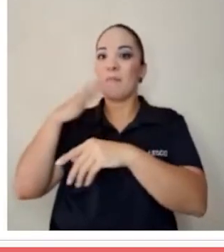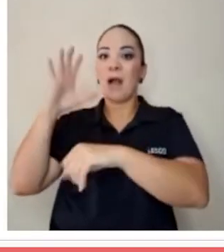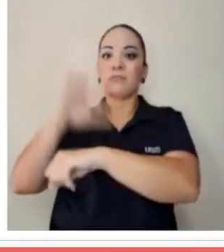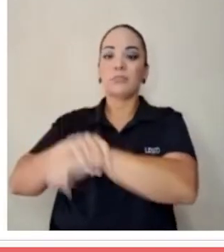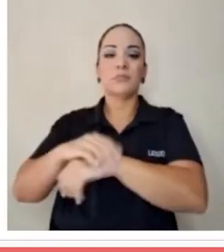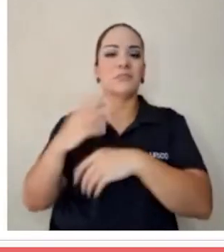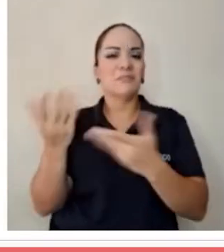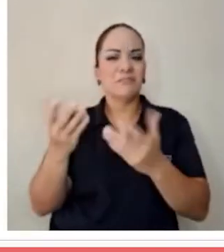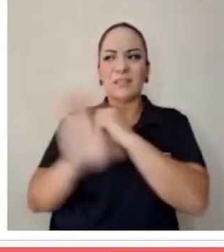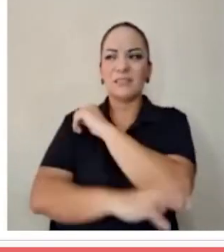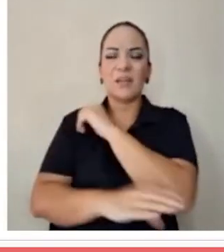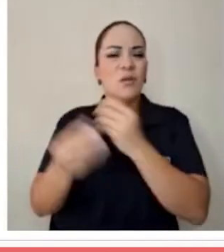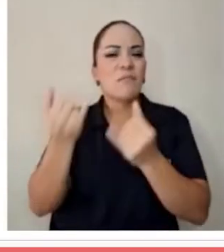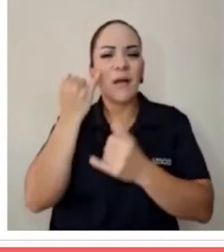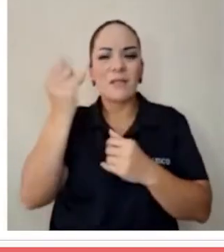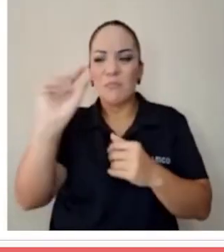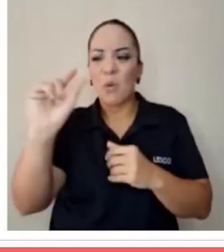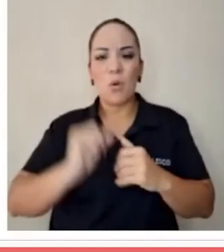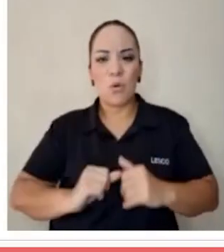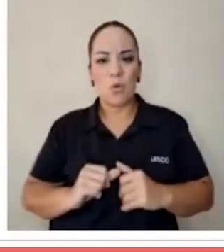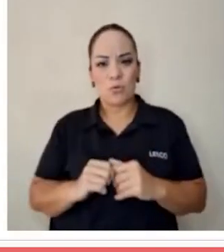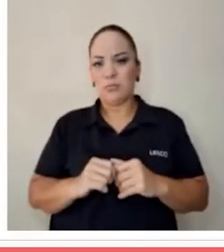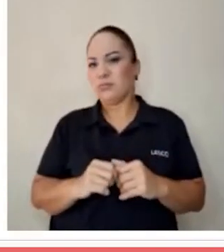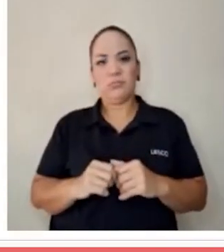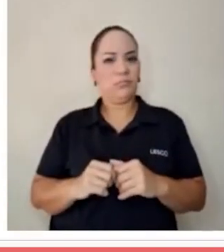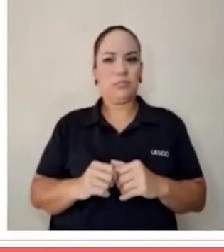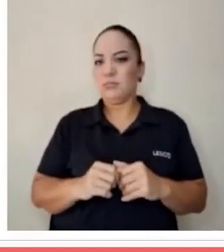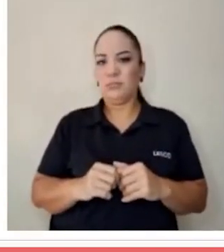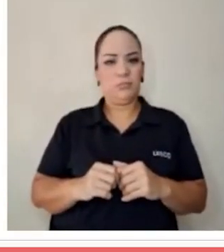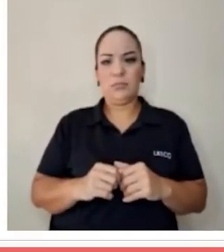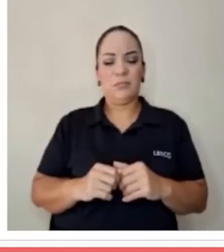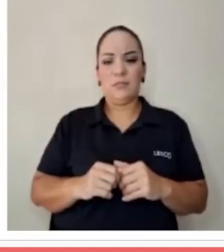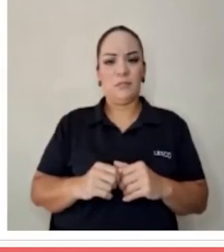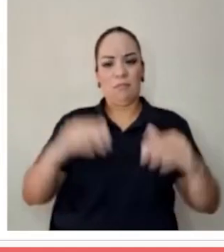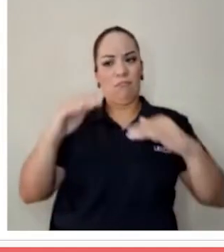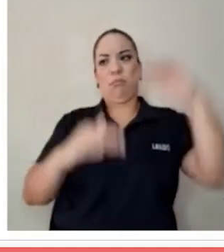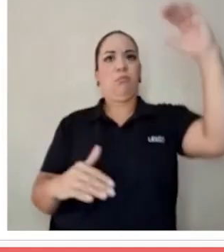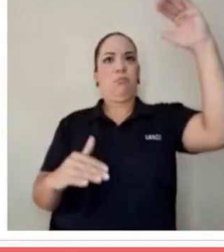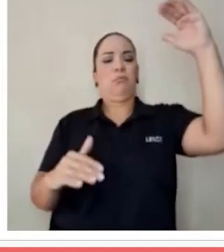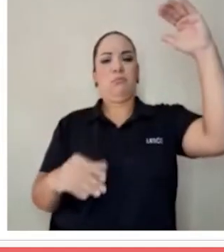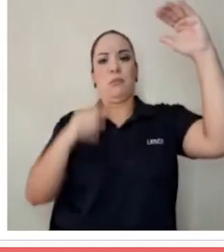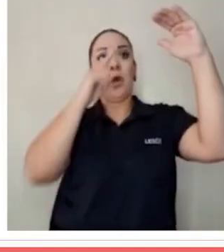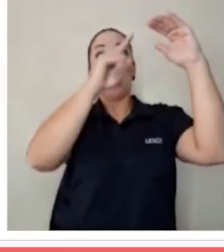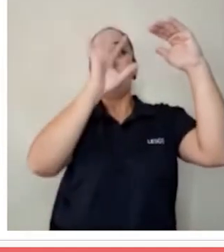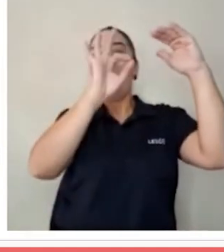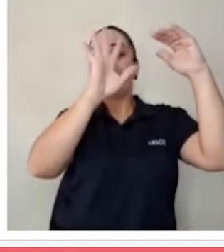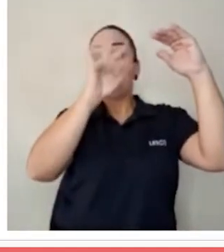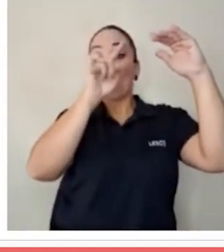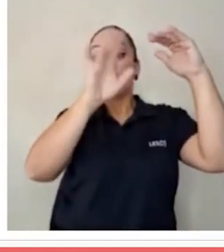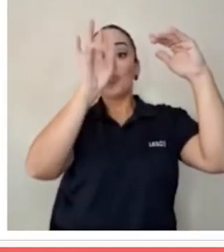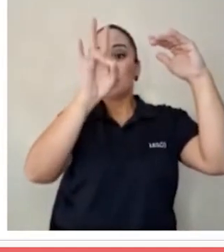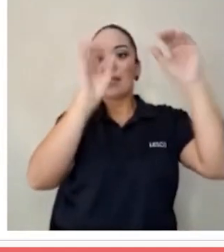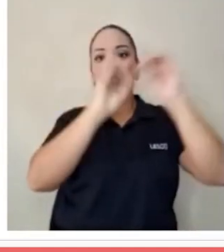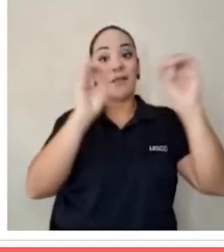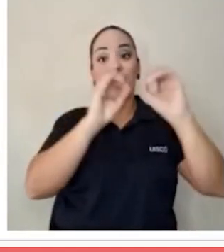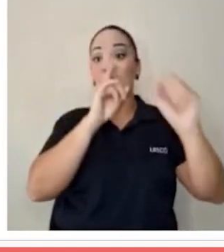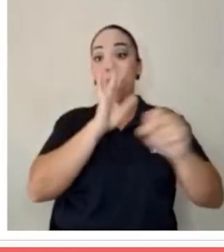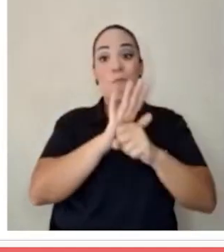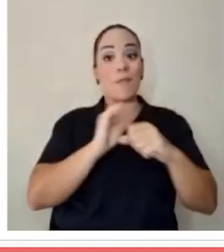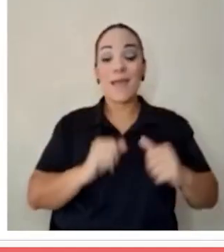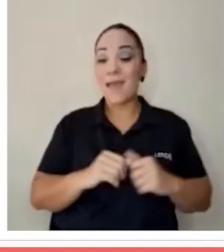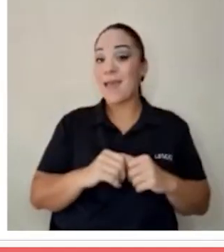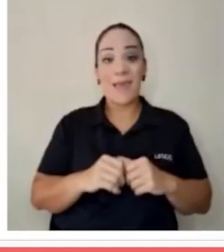es decir la diferencia de un 95.7 no